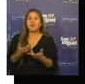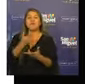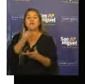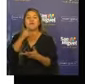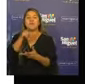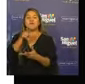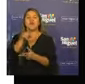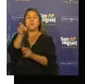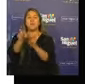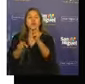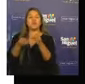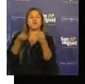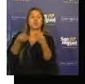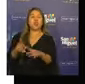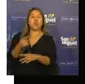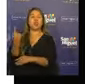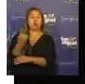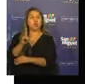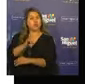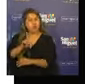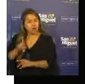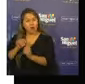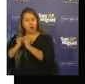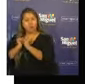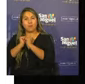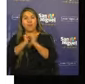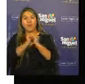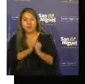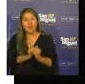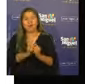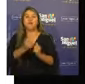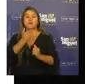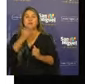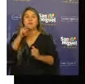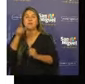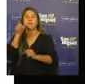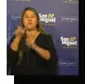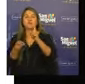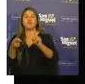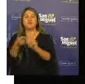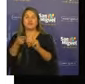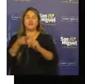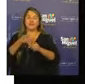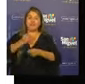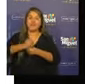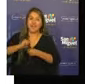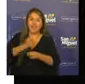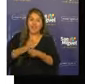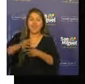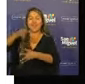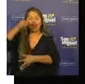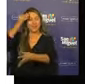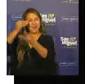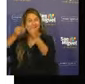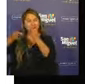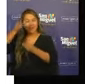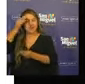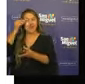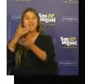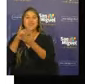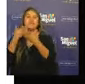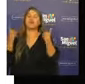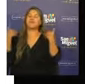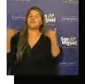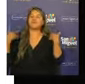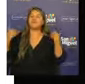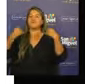que no se sientan solos, que estén acompañados, que puedan tener talleres, que puedan tener ejercicio,